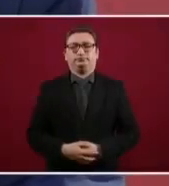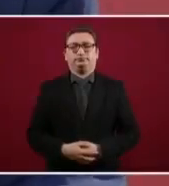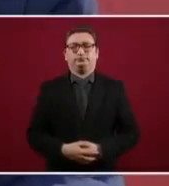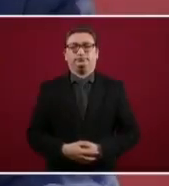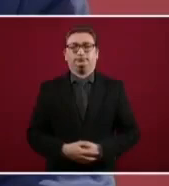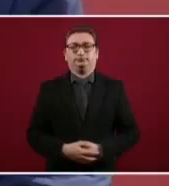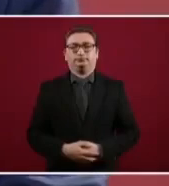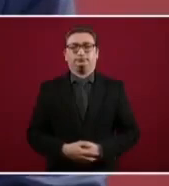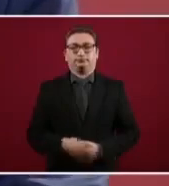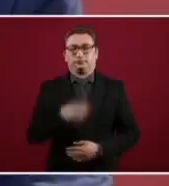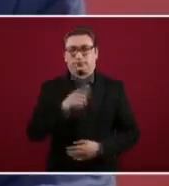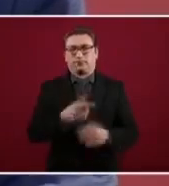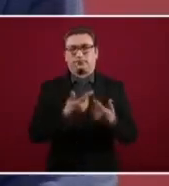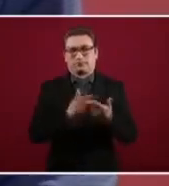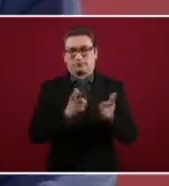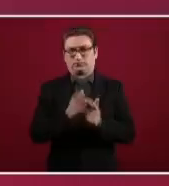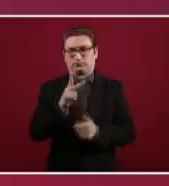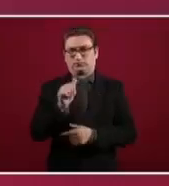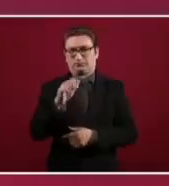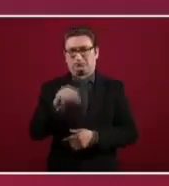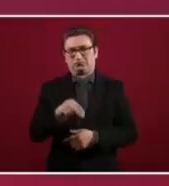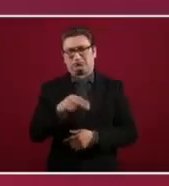de el pan